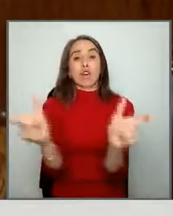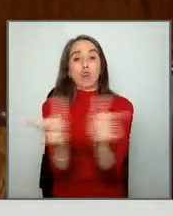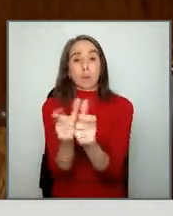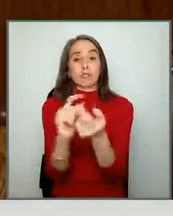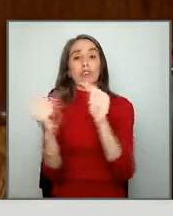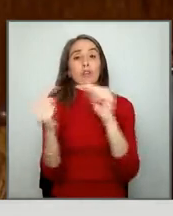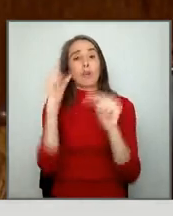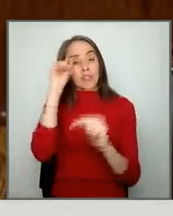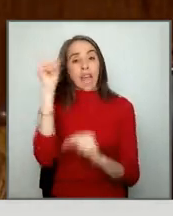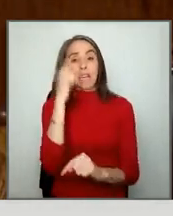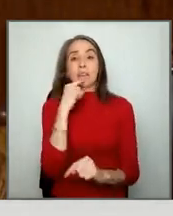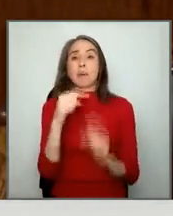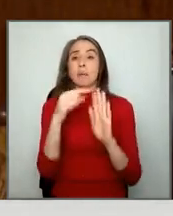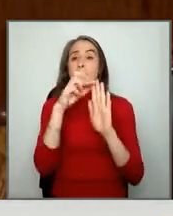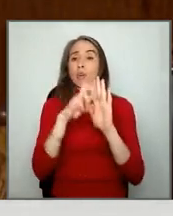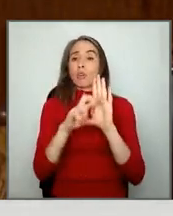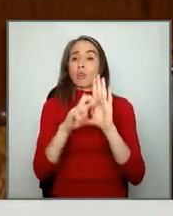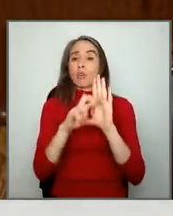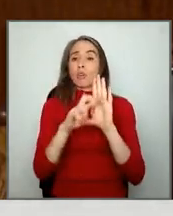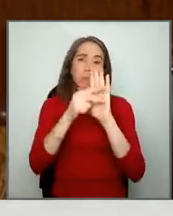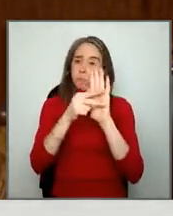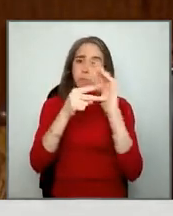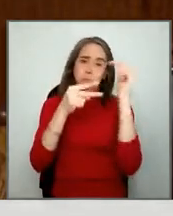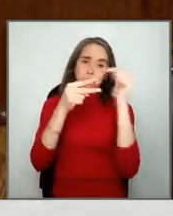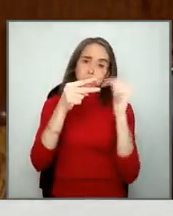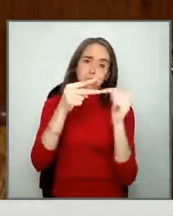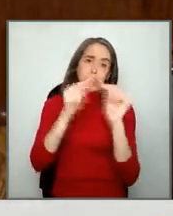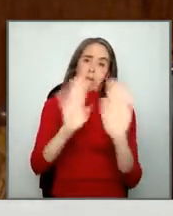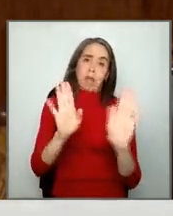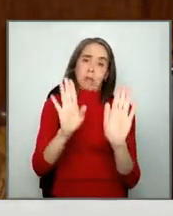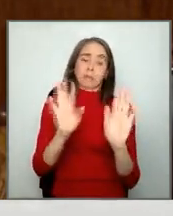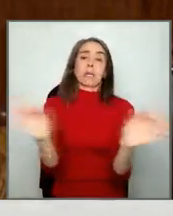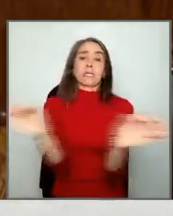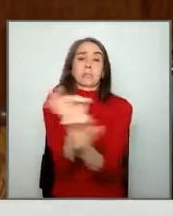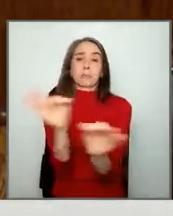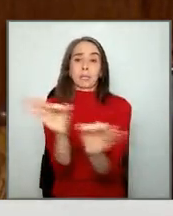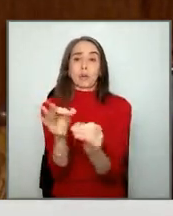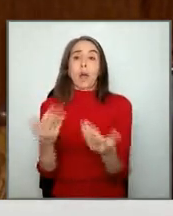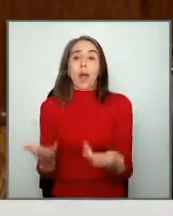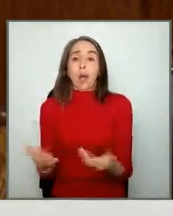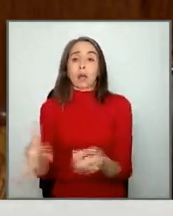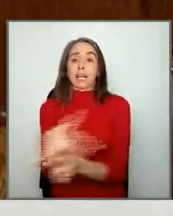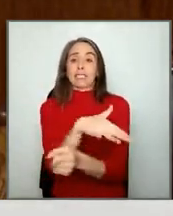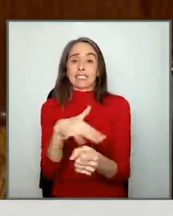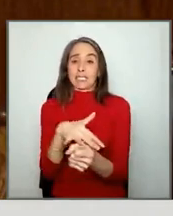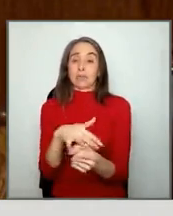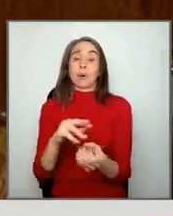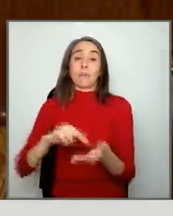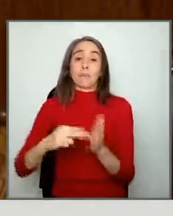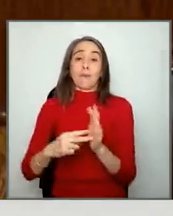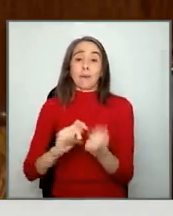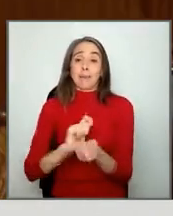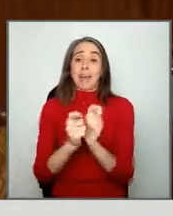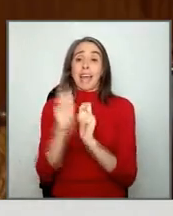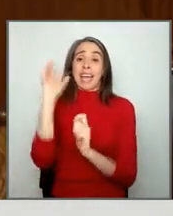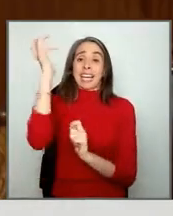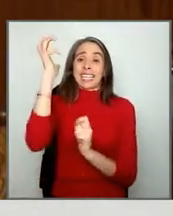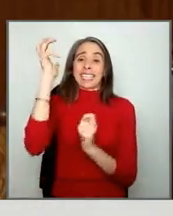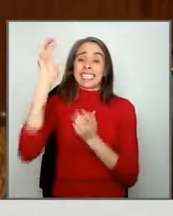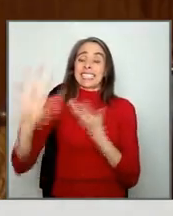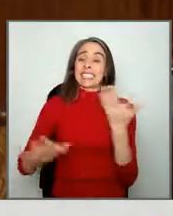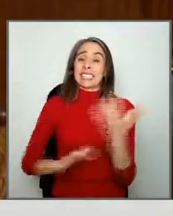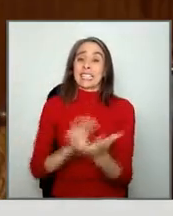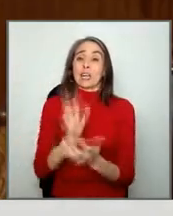era muy acotado y a modo de contexto precisó que estaba en una situación de crisis climática y de biodiversidad y